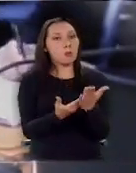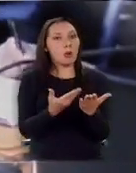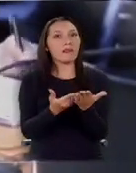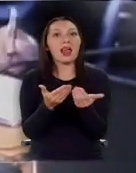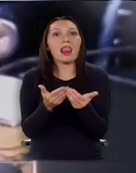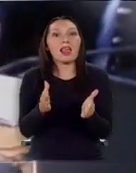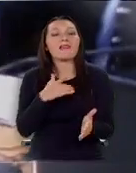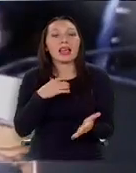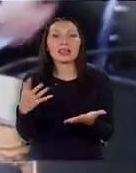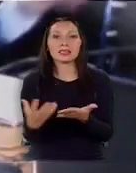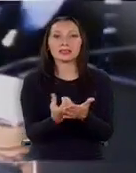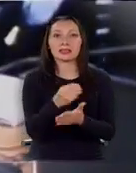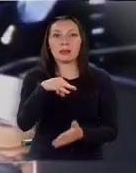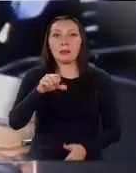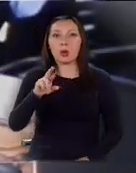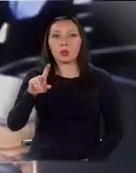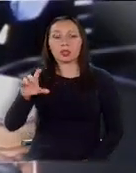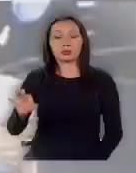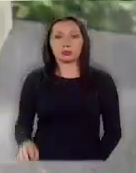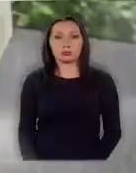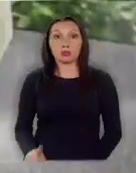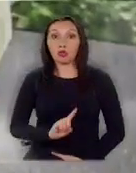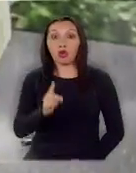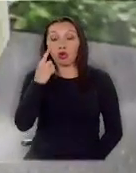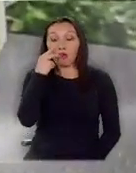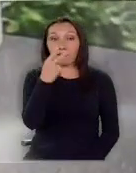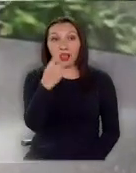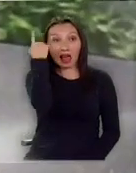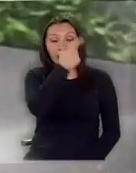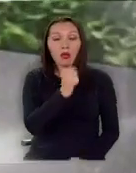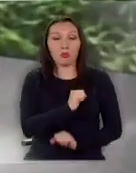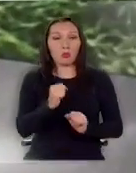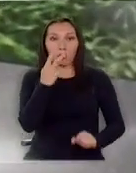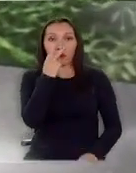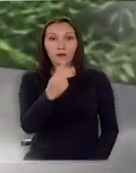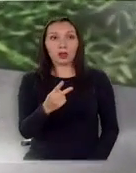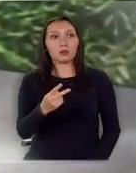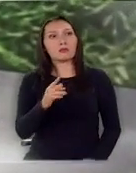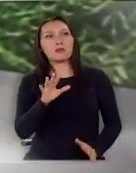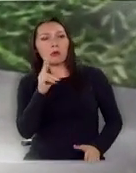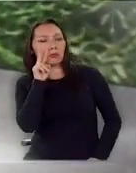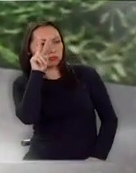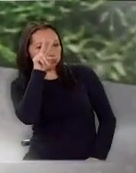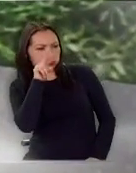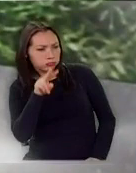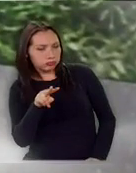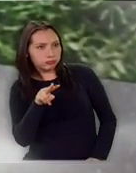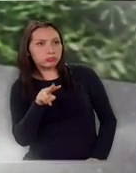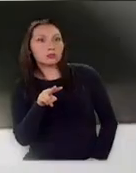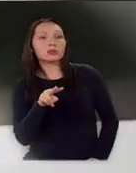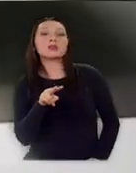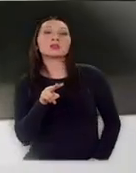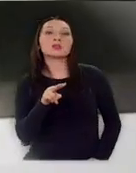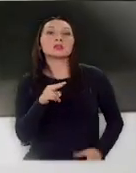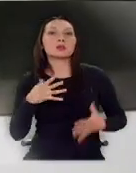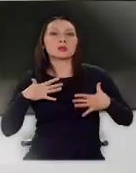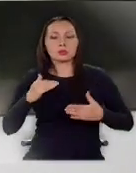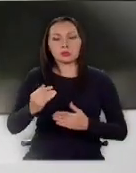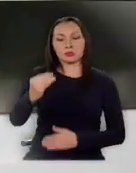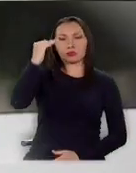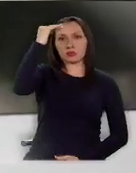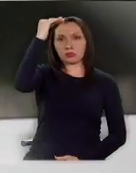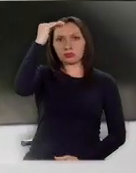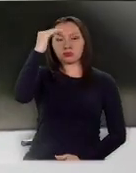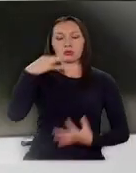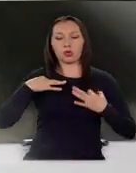de Mauricio Ortega? No le vi la cara, pero puedo describir muy bien su contextura, su altura y